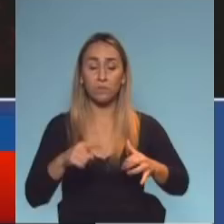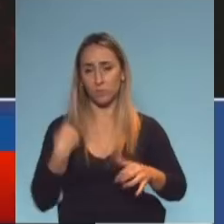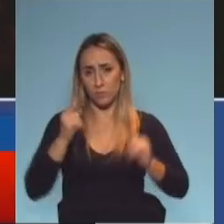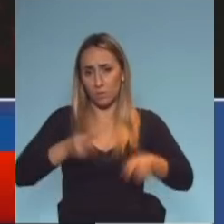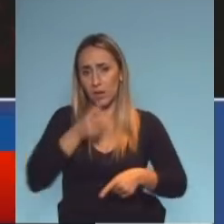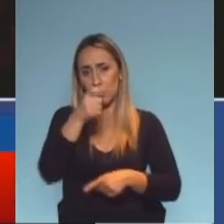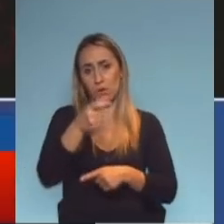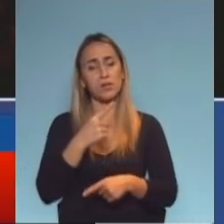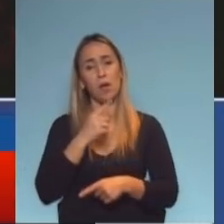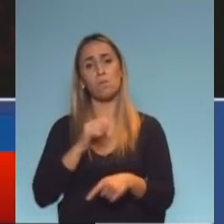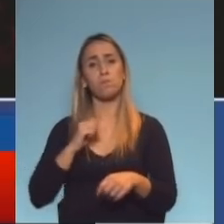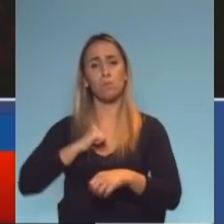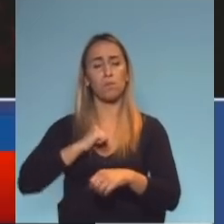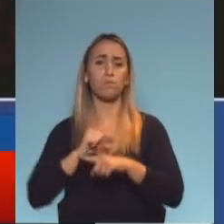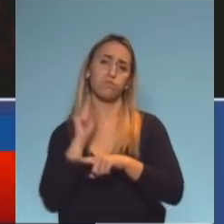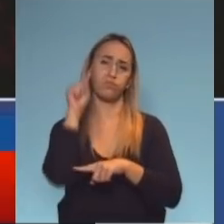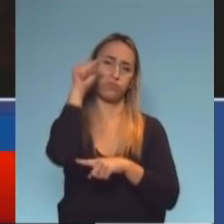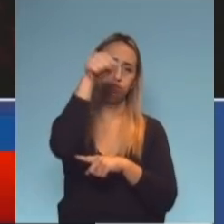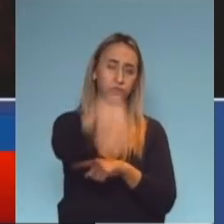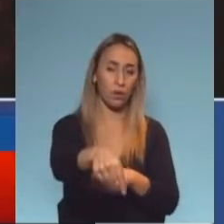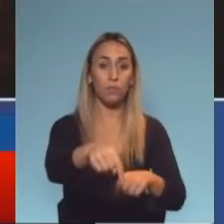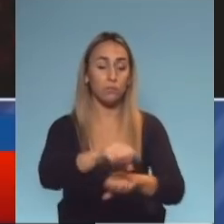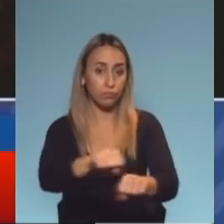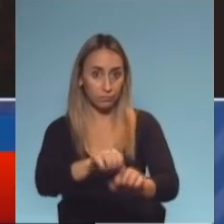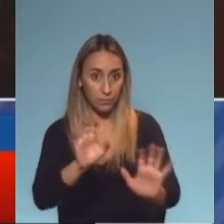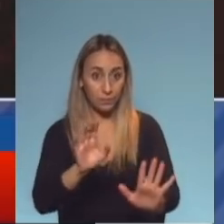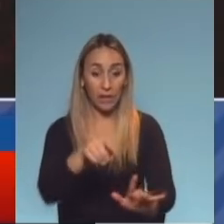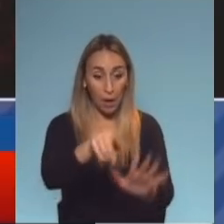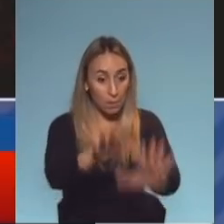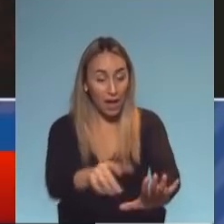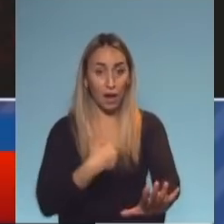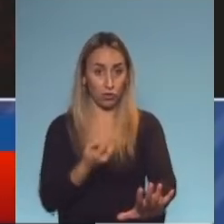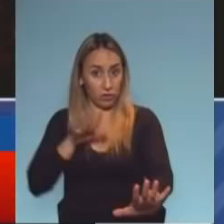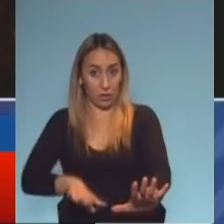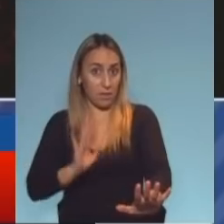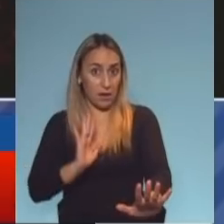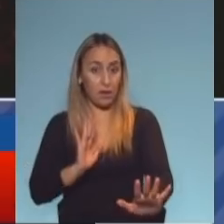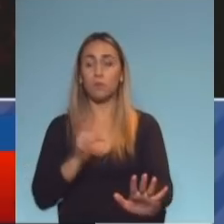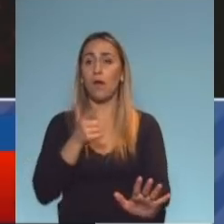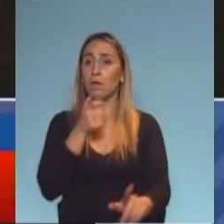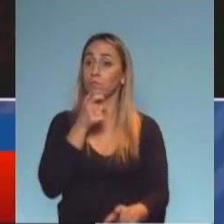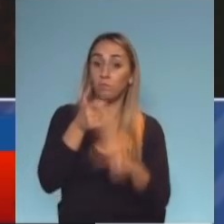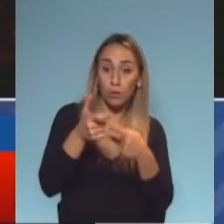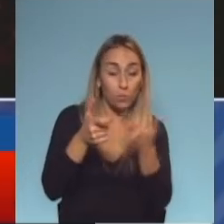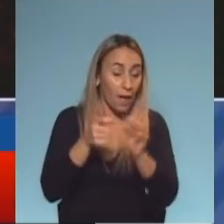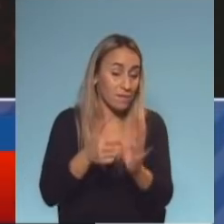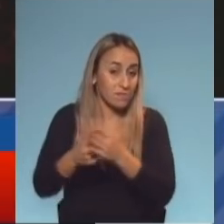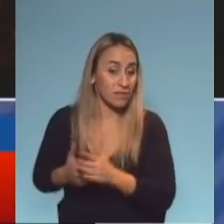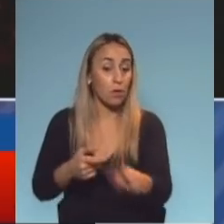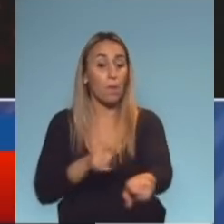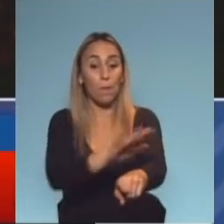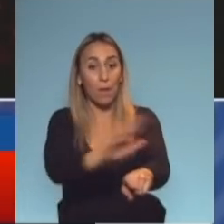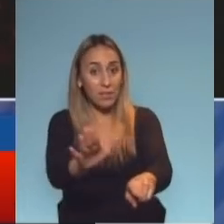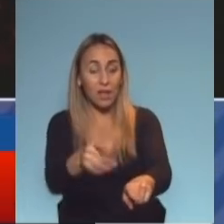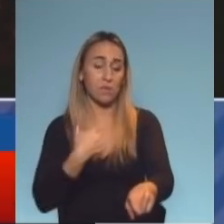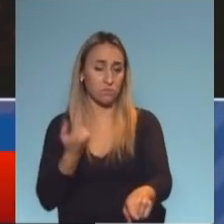Hamas. Si el Hamas para, nosotros también no tenemos ninguna cosa para responder, y ahí podemos